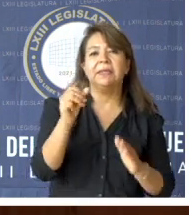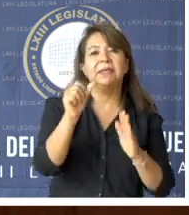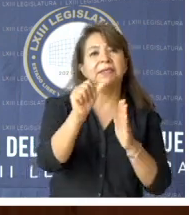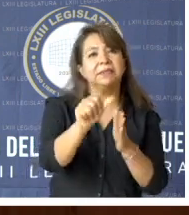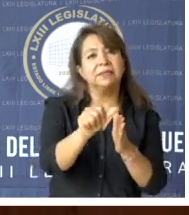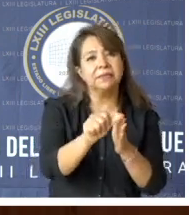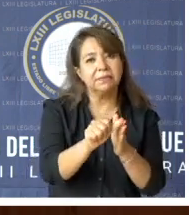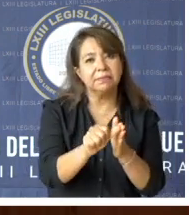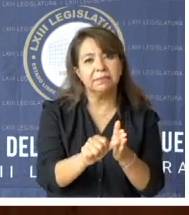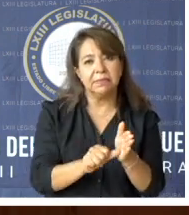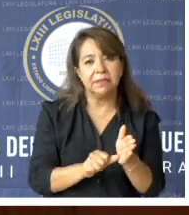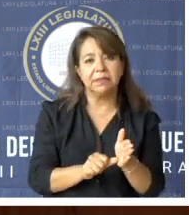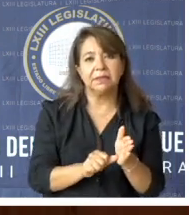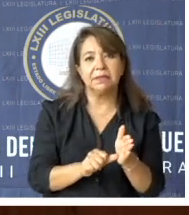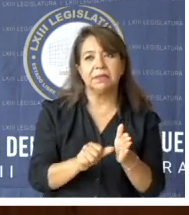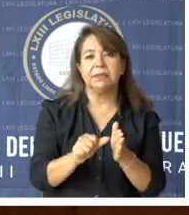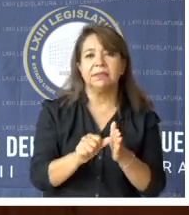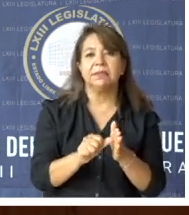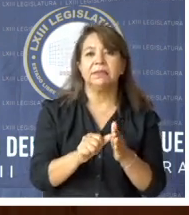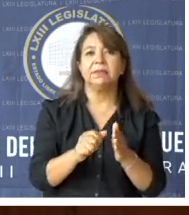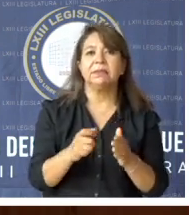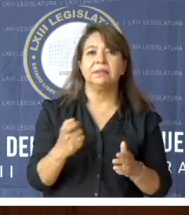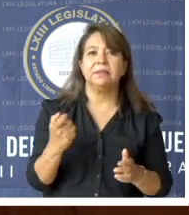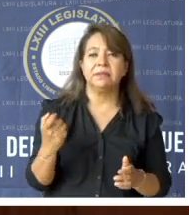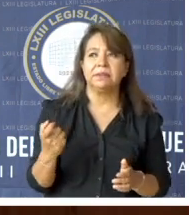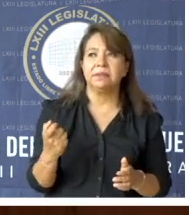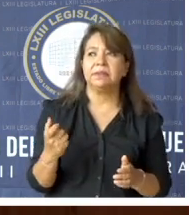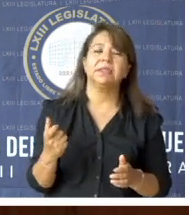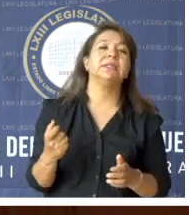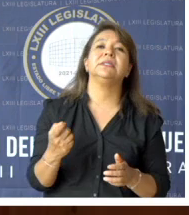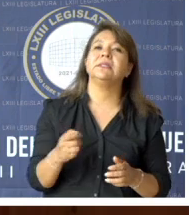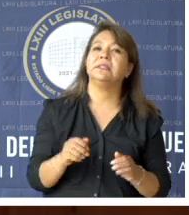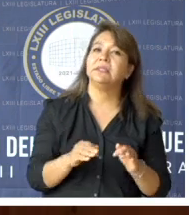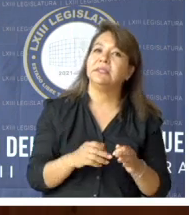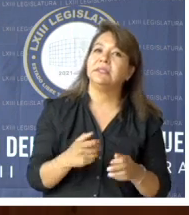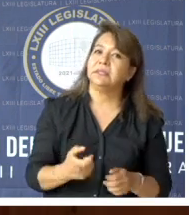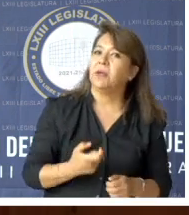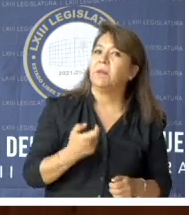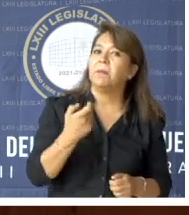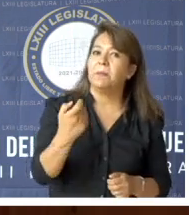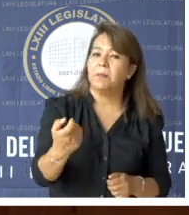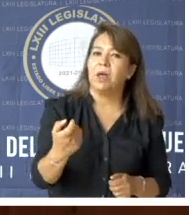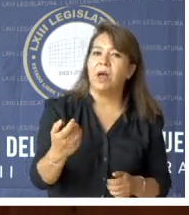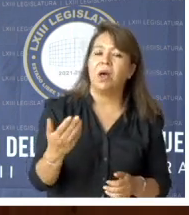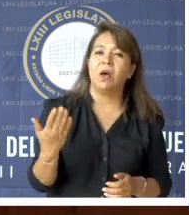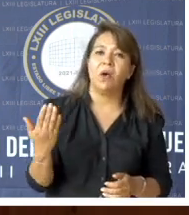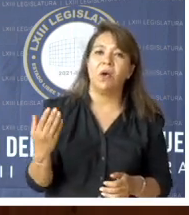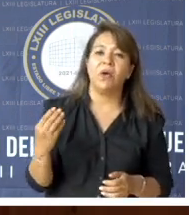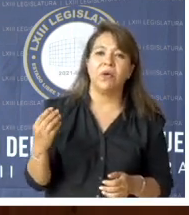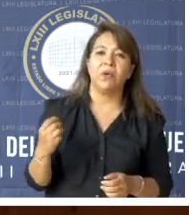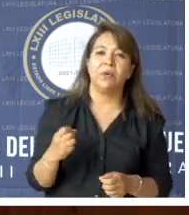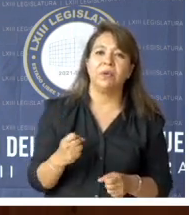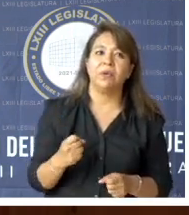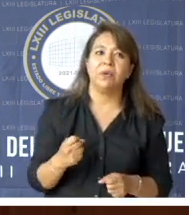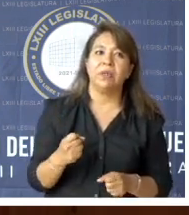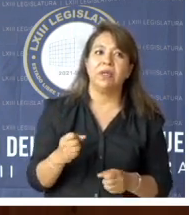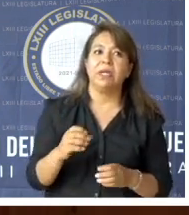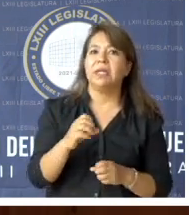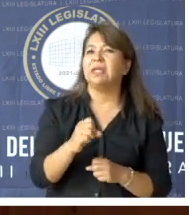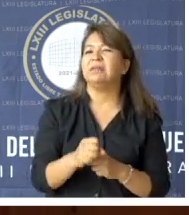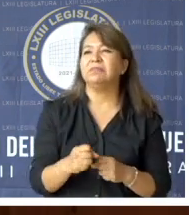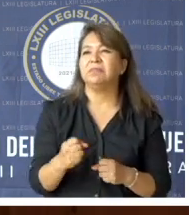trabajador o el promedio de la participación recibida en los últimos 3 años. Se aplicará el monto que